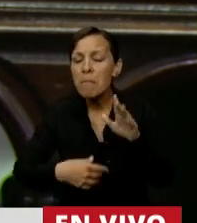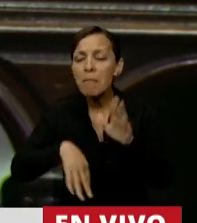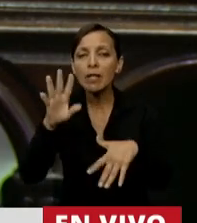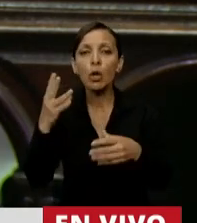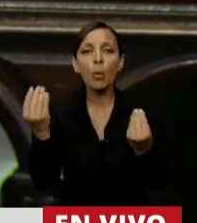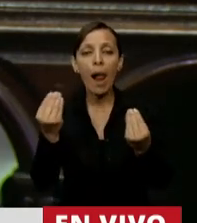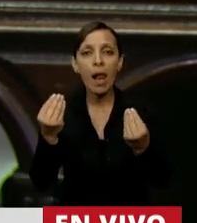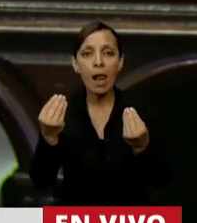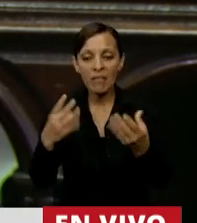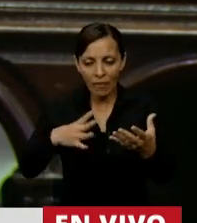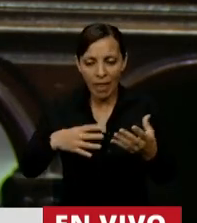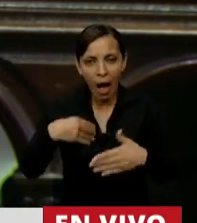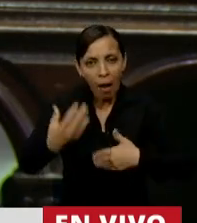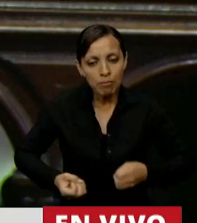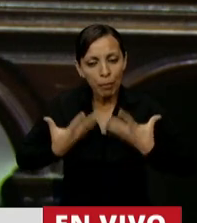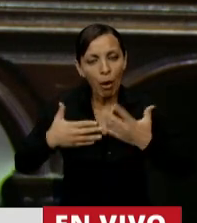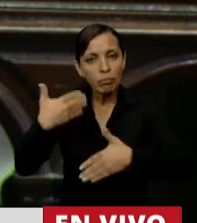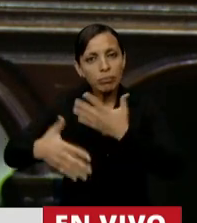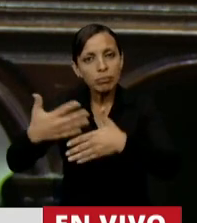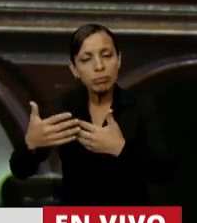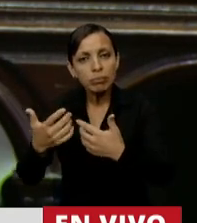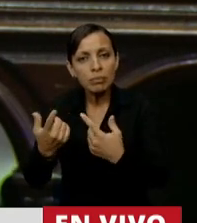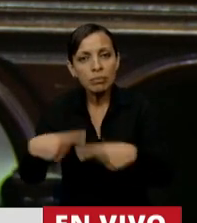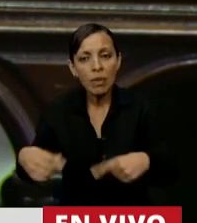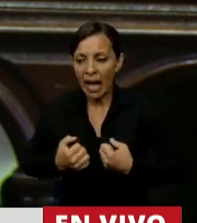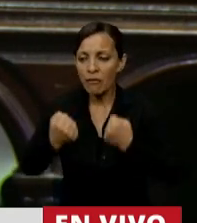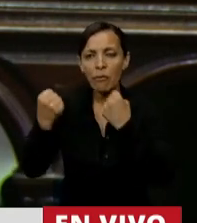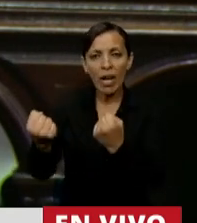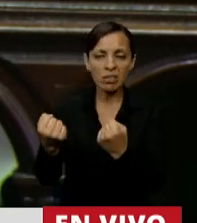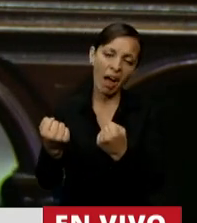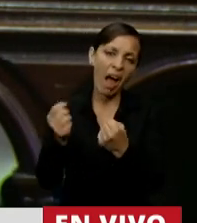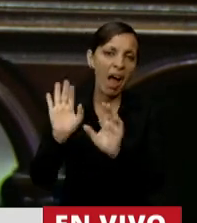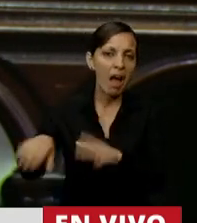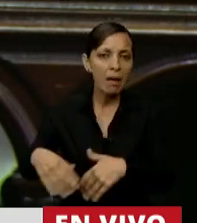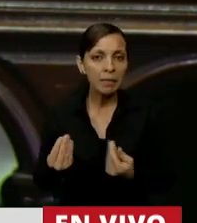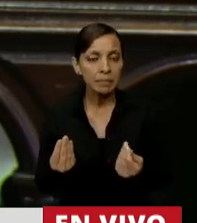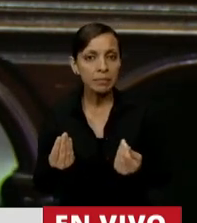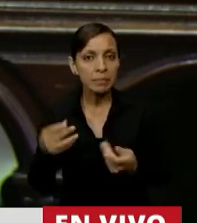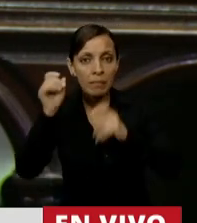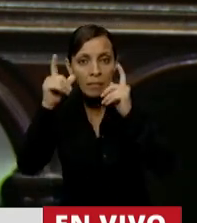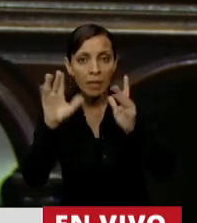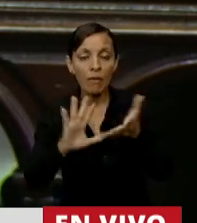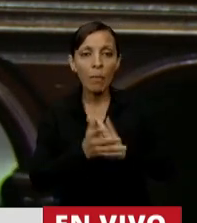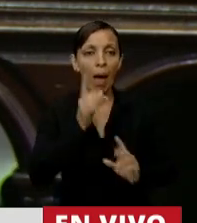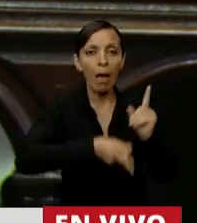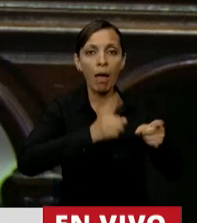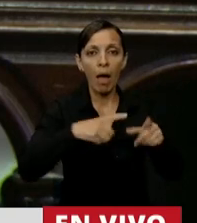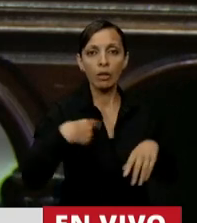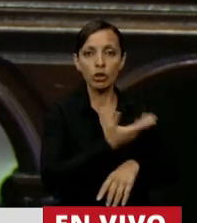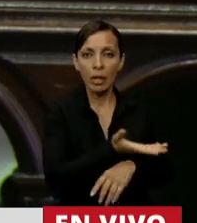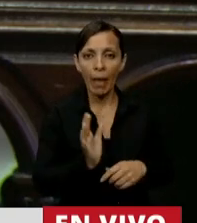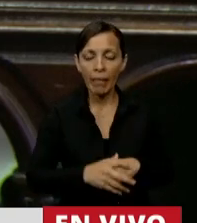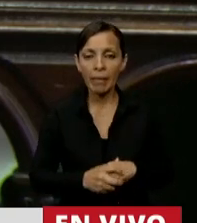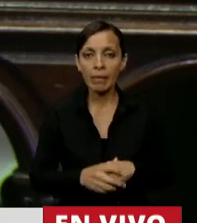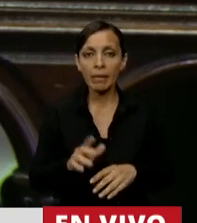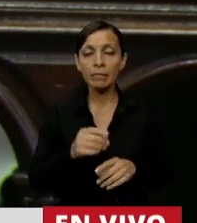a que no haya innovación. No hay desincentivo al esfuerzo y a la creatividad que el determinismo social. Lo contrario,